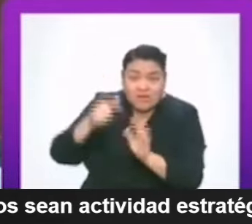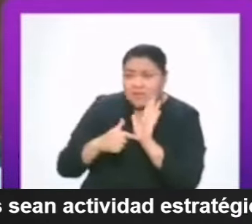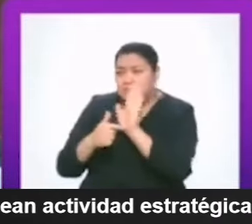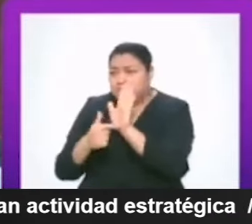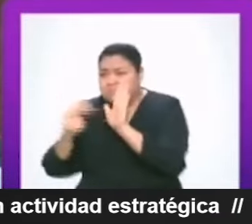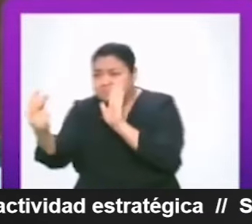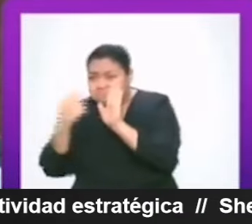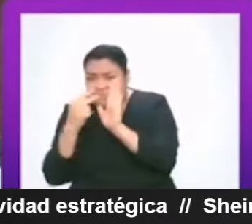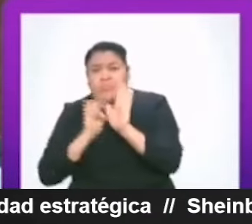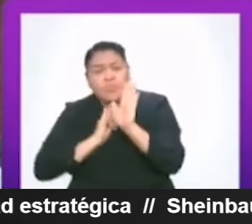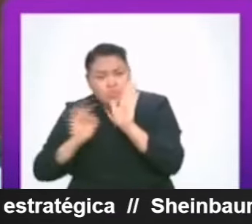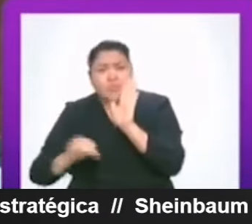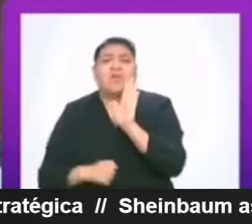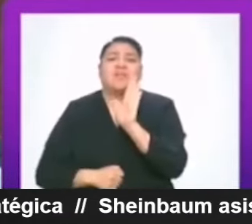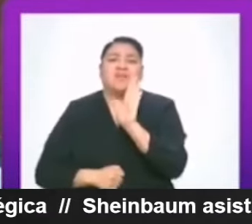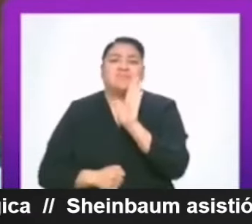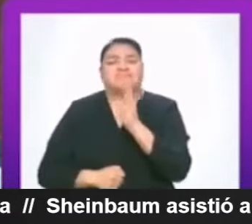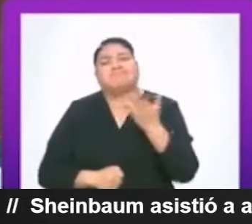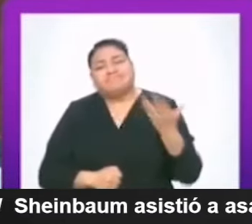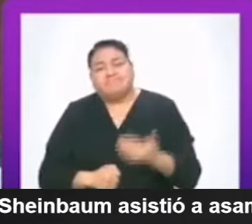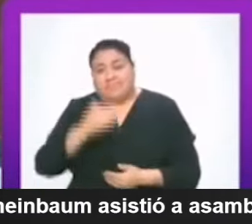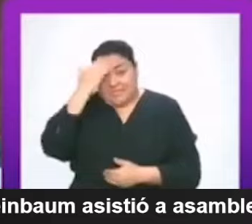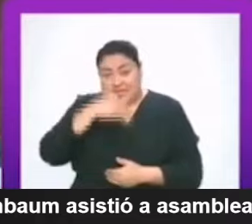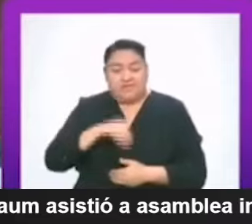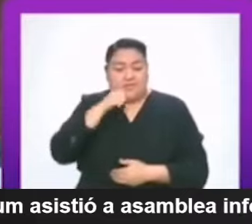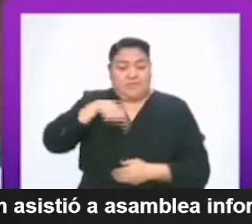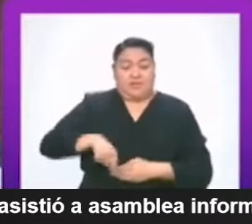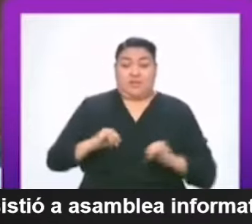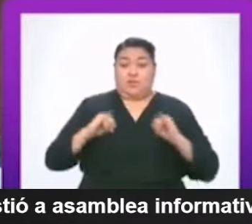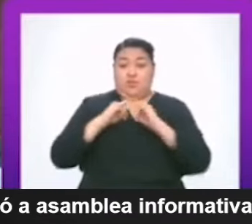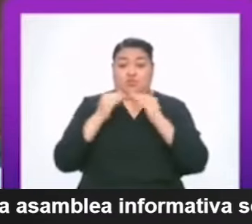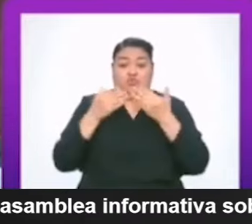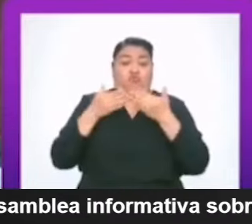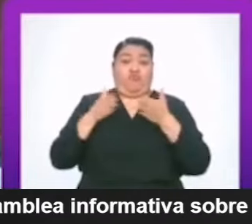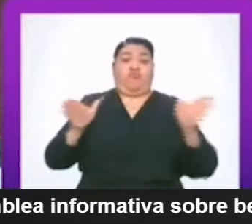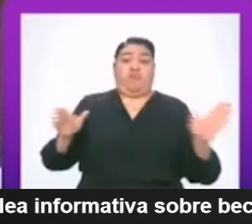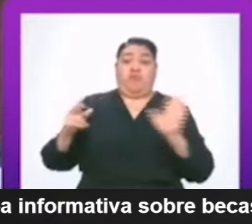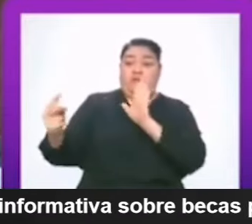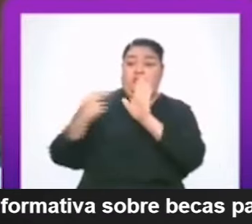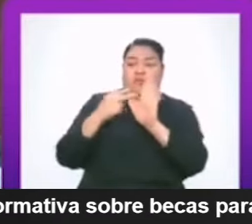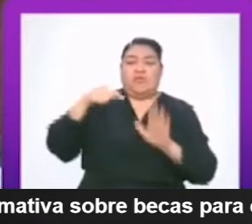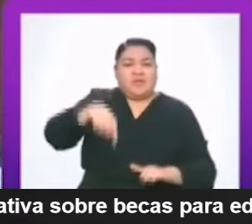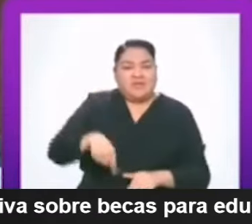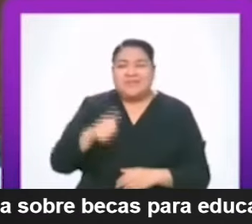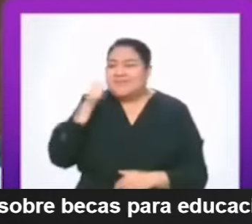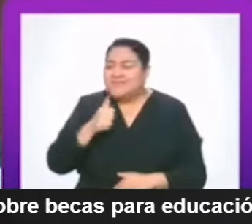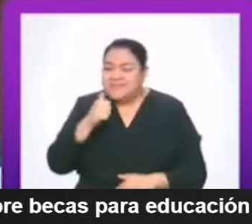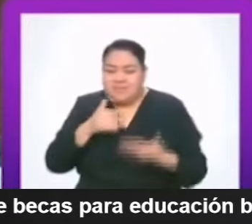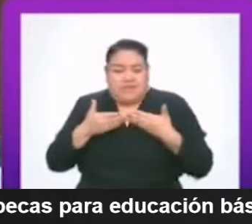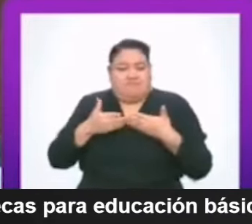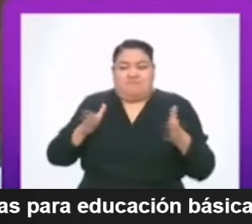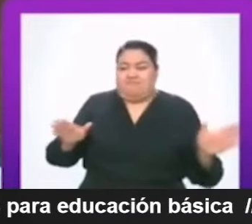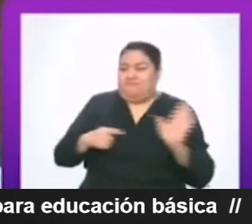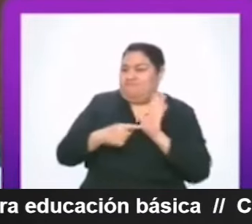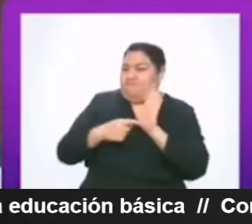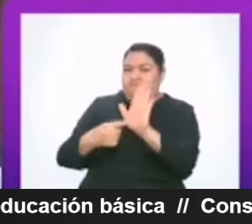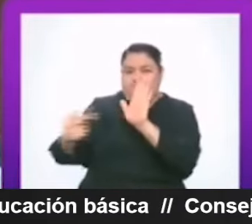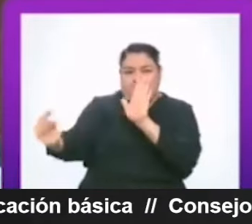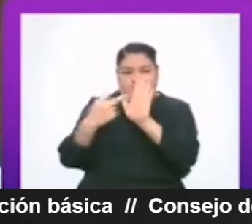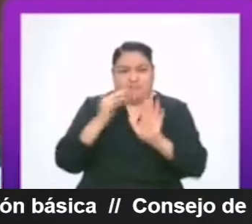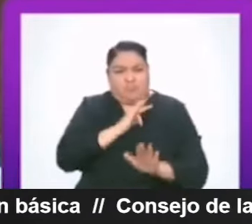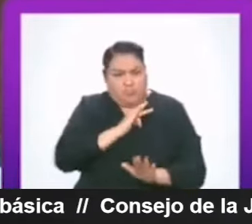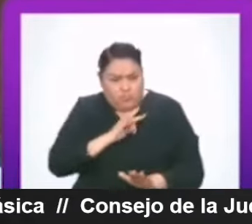inquietud o falso debate. La Casa de la Transparencia ha sido, es y será siempre transparencia por excelencia.